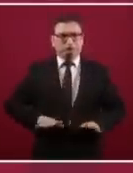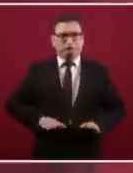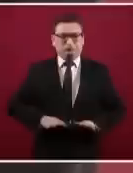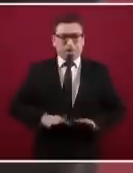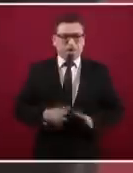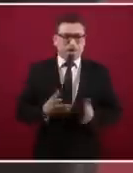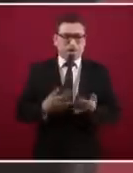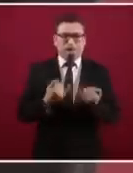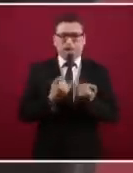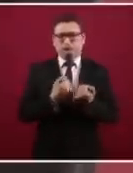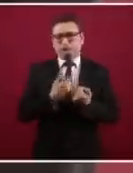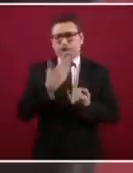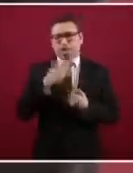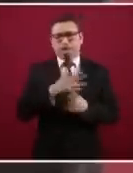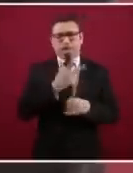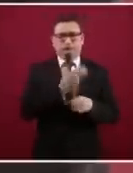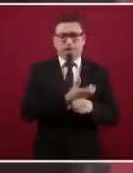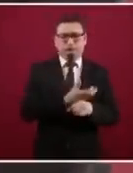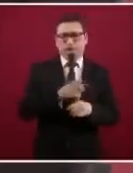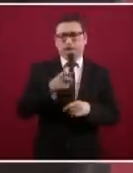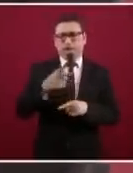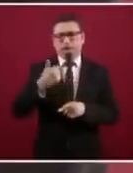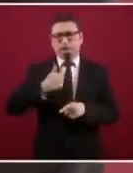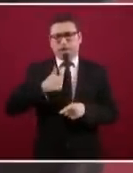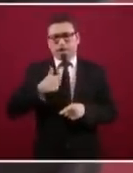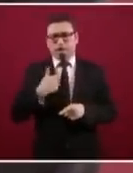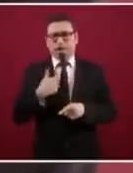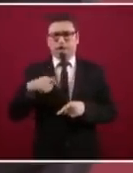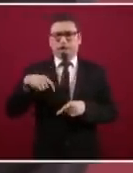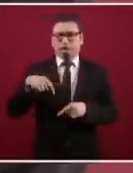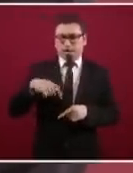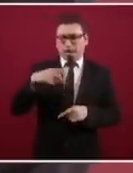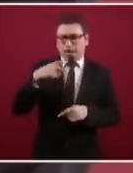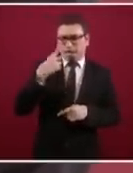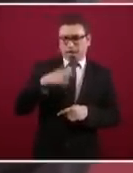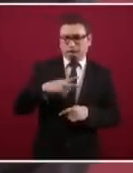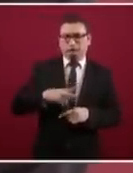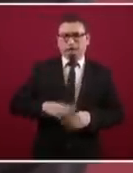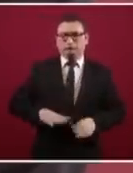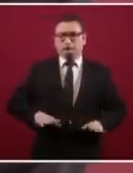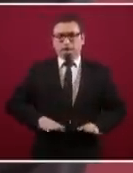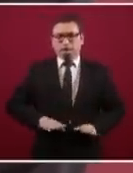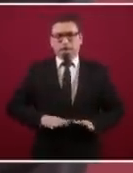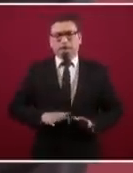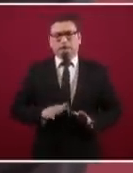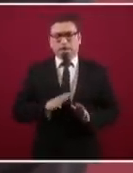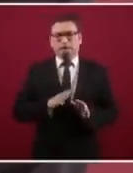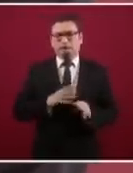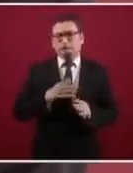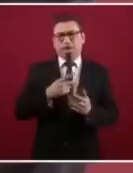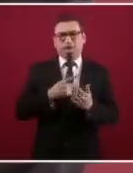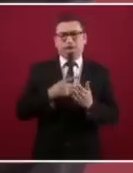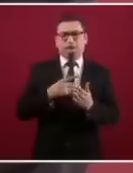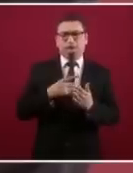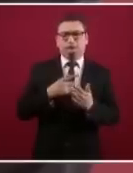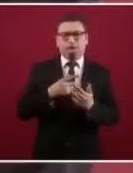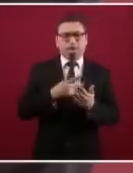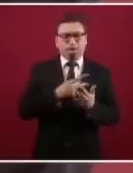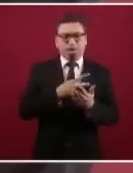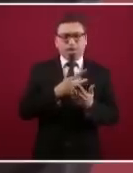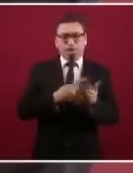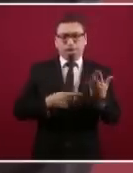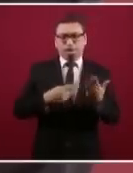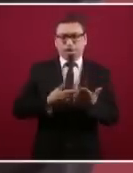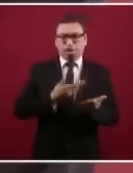los tres pueblos, a las tres naciones, que se apruebe el tratado, que es importante no solo